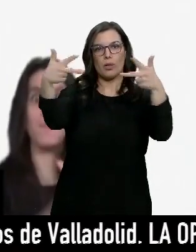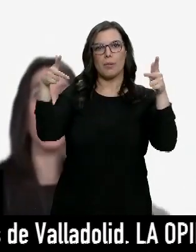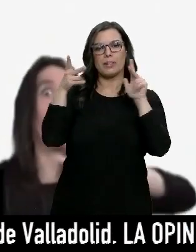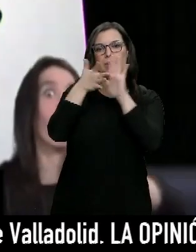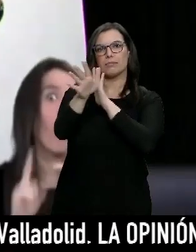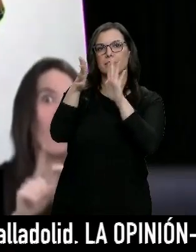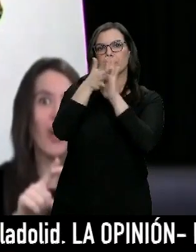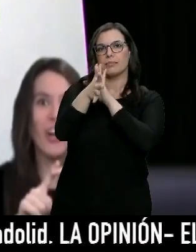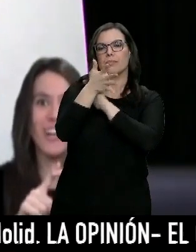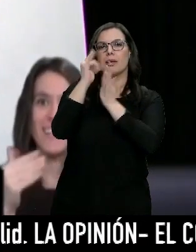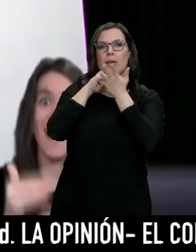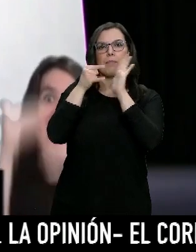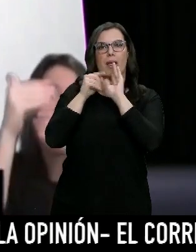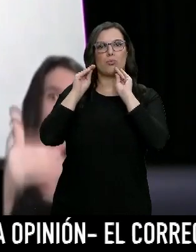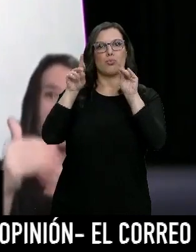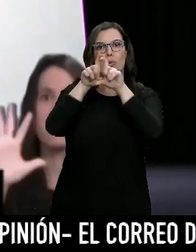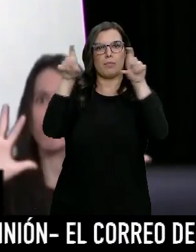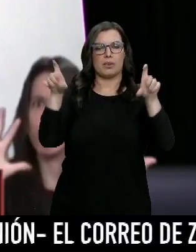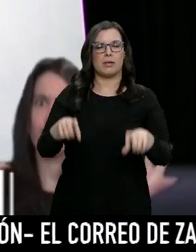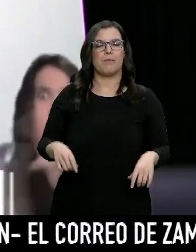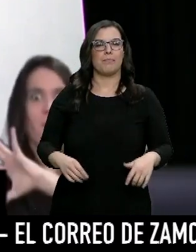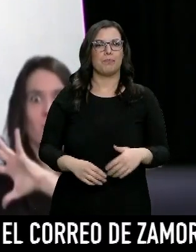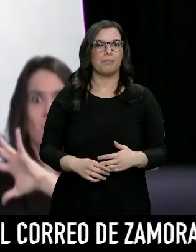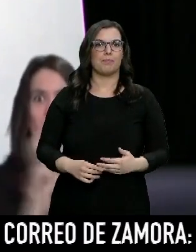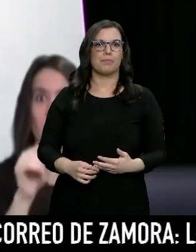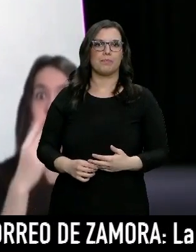dar a conocer los planes de la compañía automovilística.